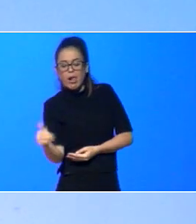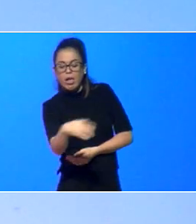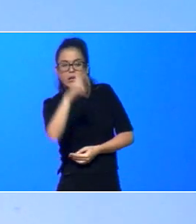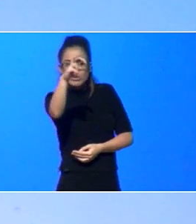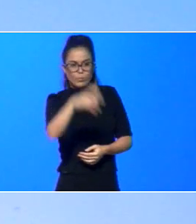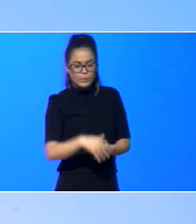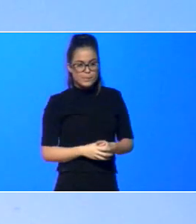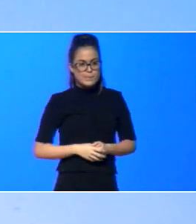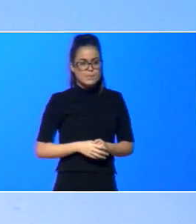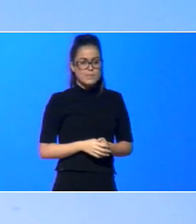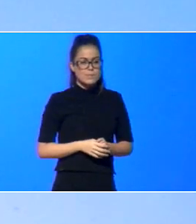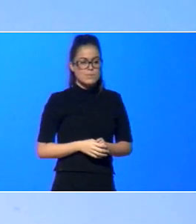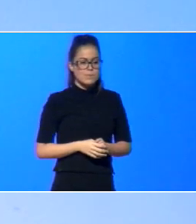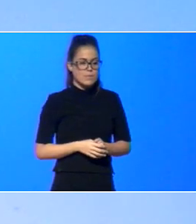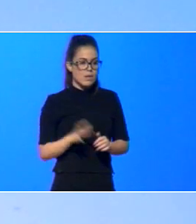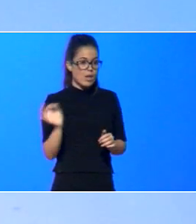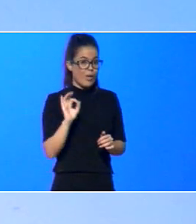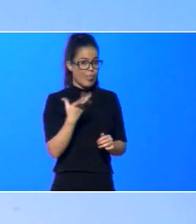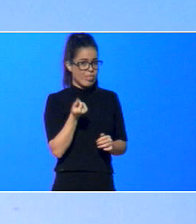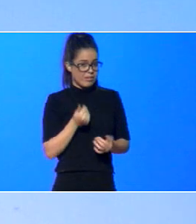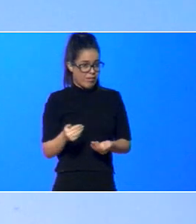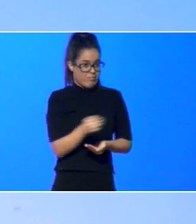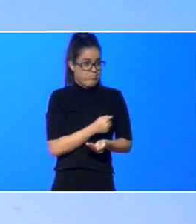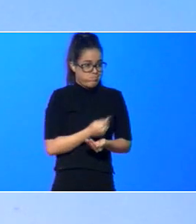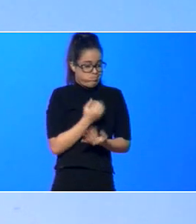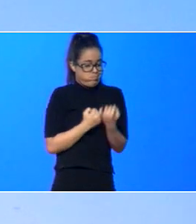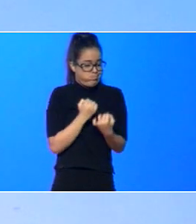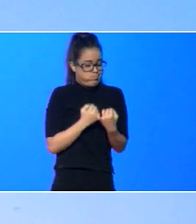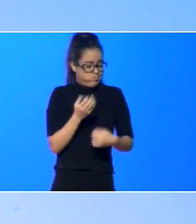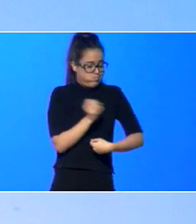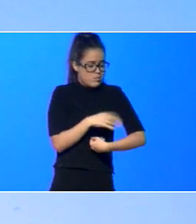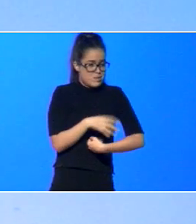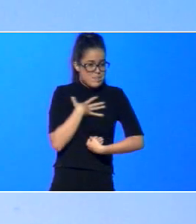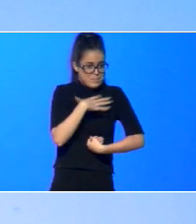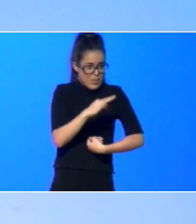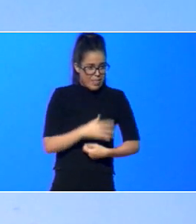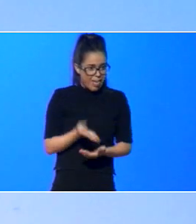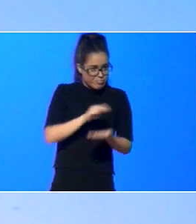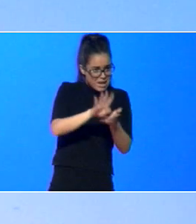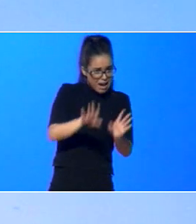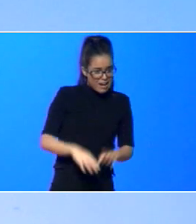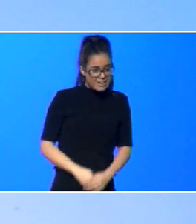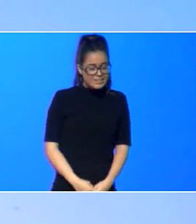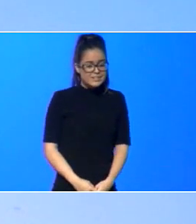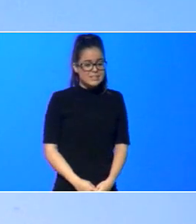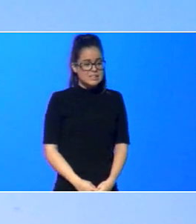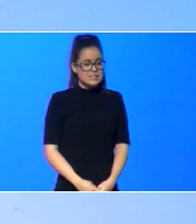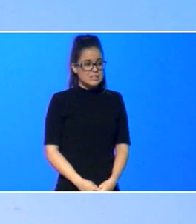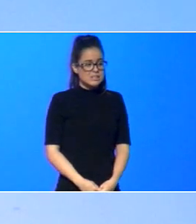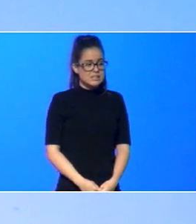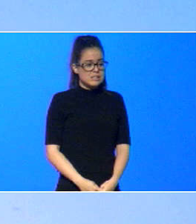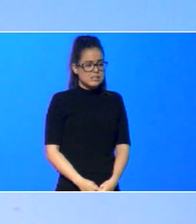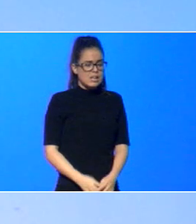incluso en términos o sea dando dinero prácticamente no el gran instrumento de